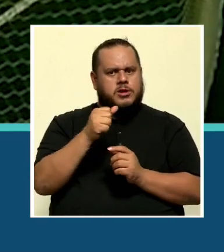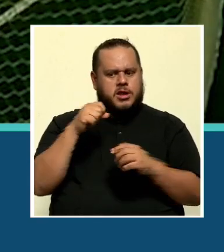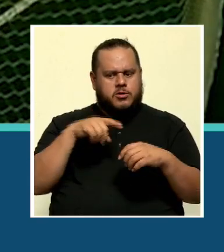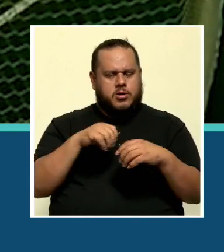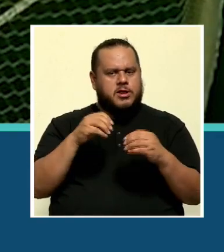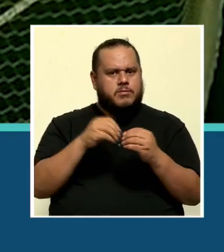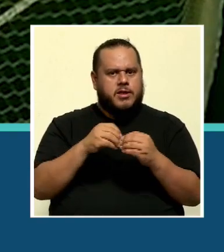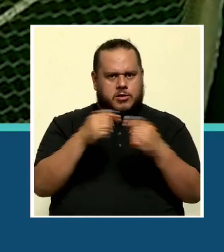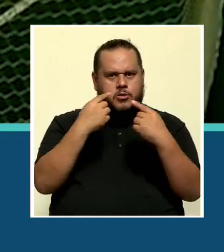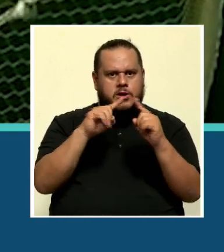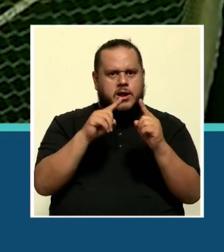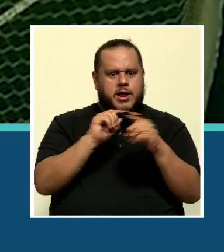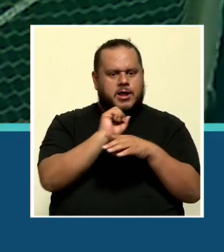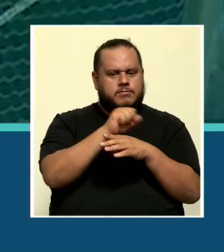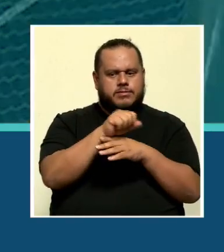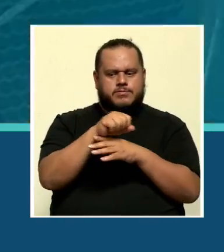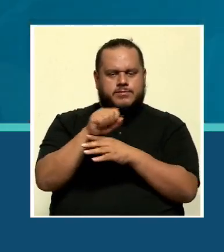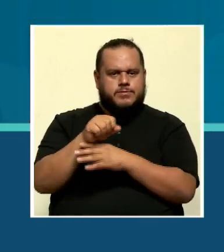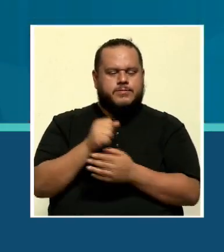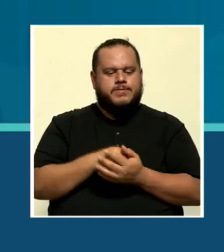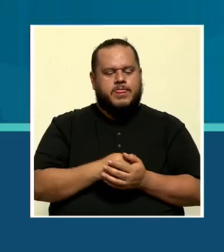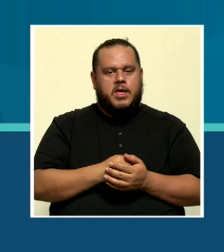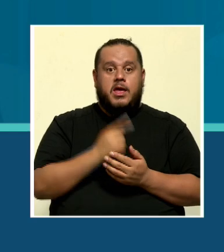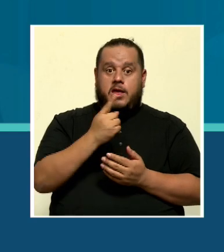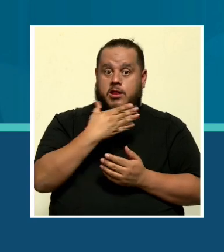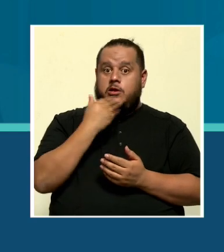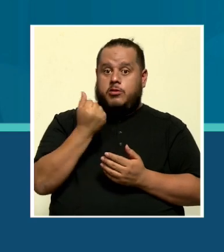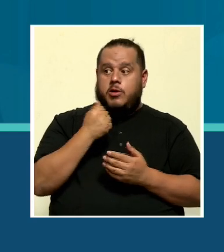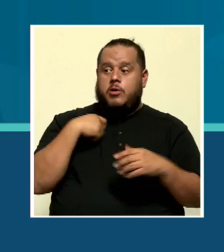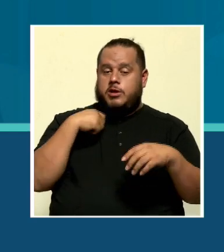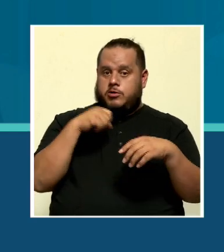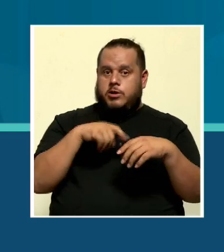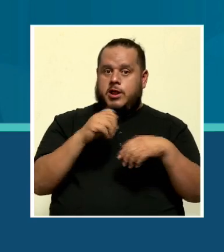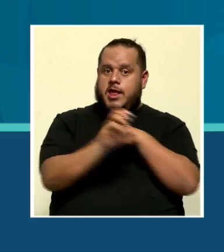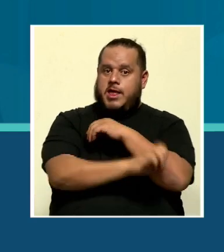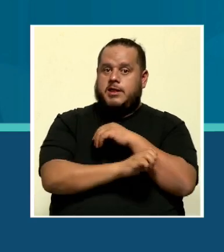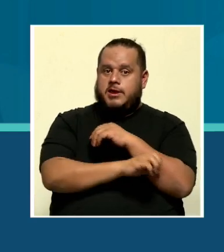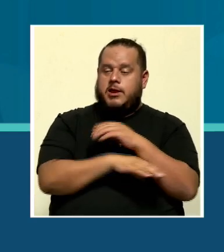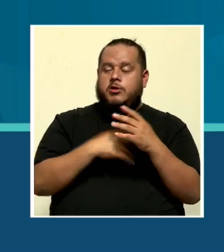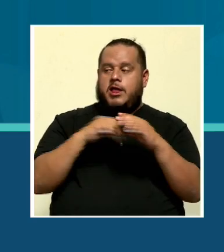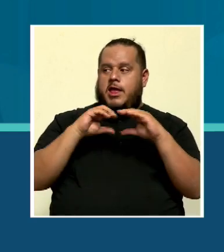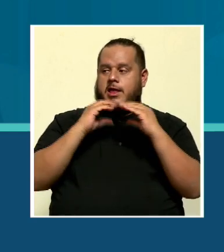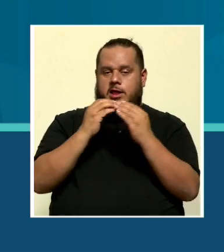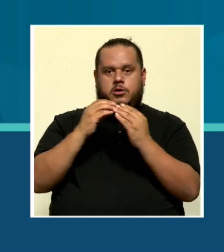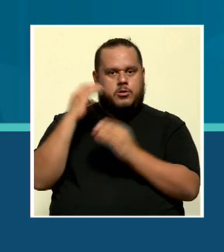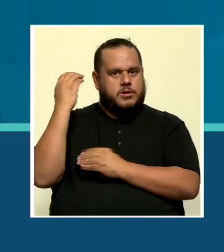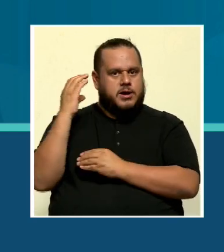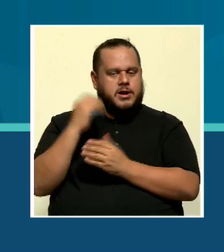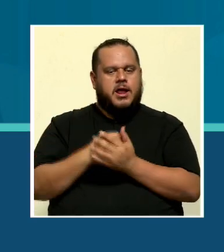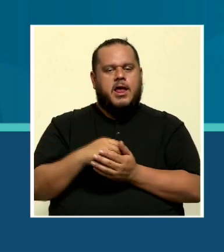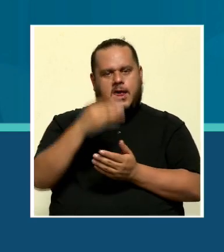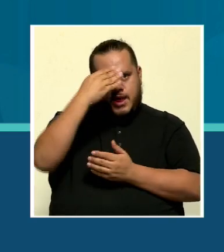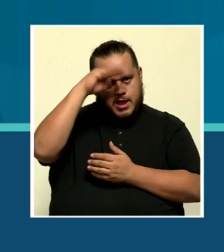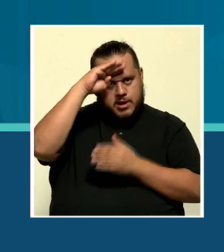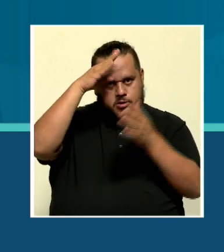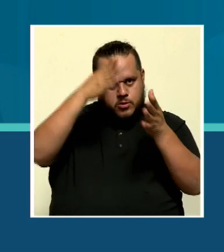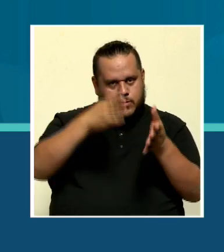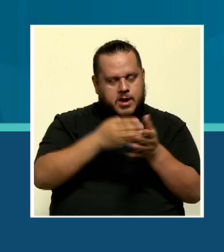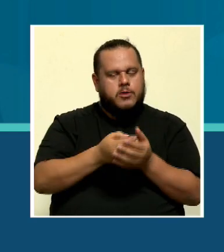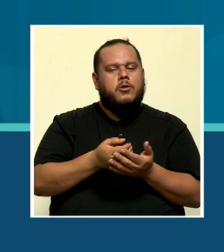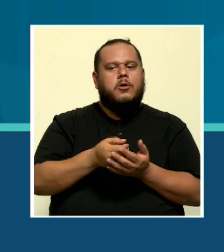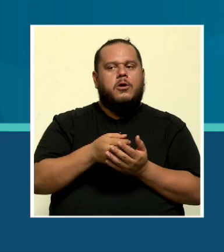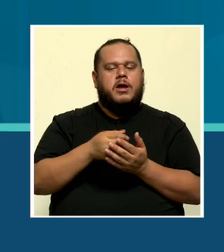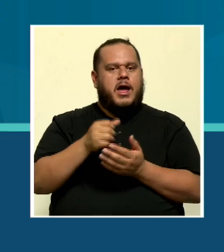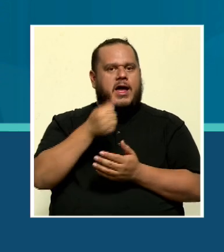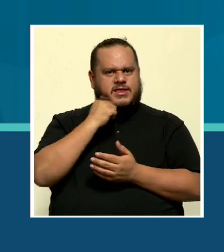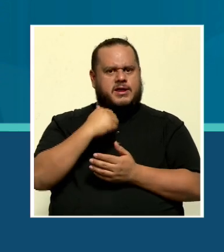conquiste logrará derribar. Estos son los mejores goleadores foráneos en la historia del Club Sport Cartaginés. El cubano Marcel Hernández desde ayer ostenta